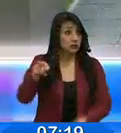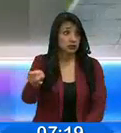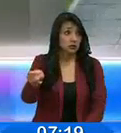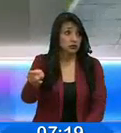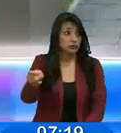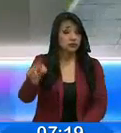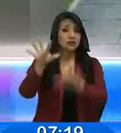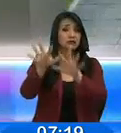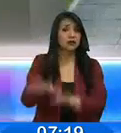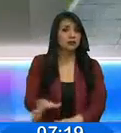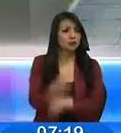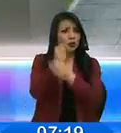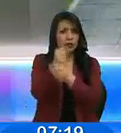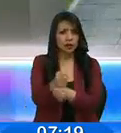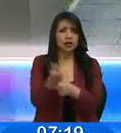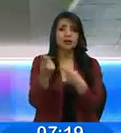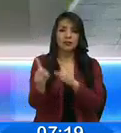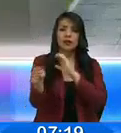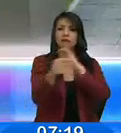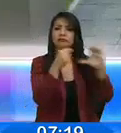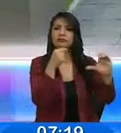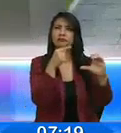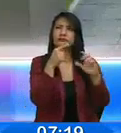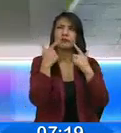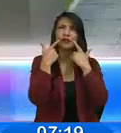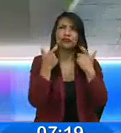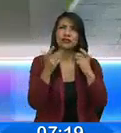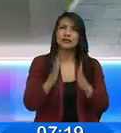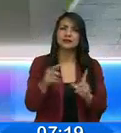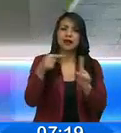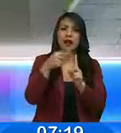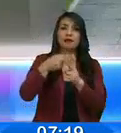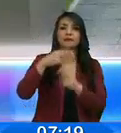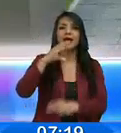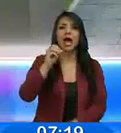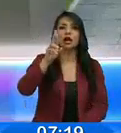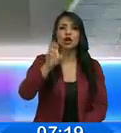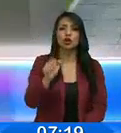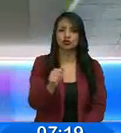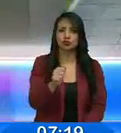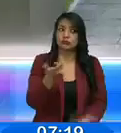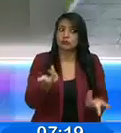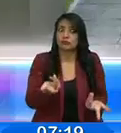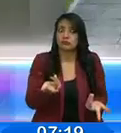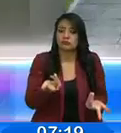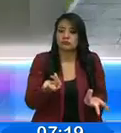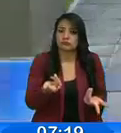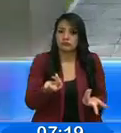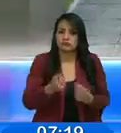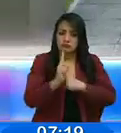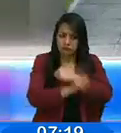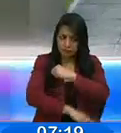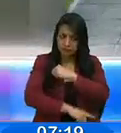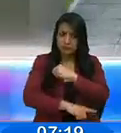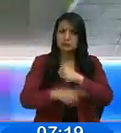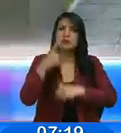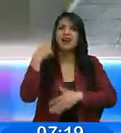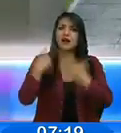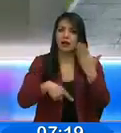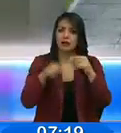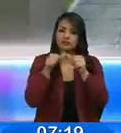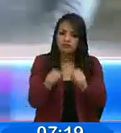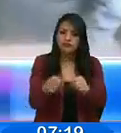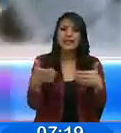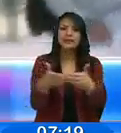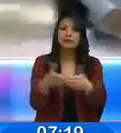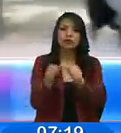se emita inclusive al fiscal general en ese tiempo, Carlos Vaca Mancheno, una medida cautelar para que se preserven los